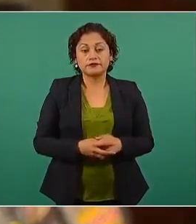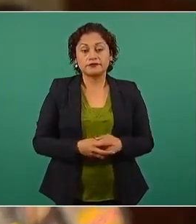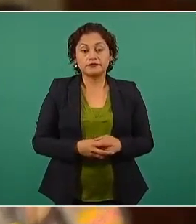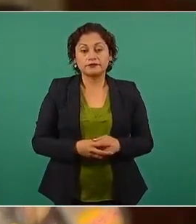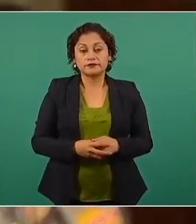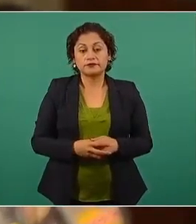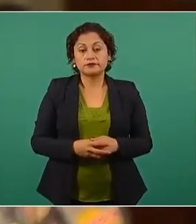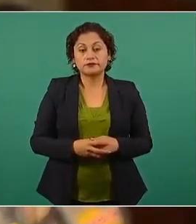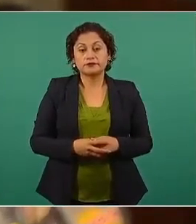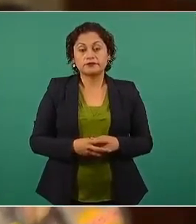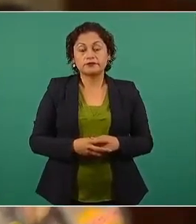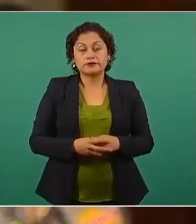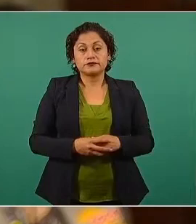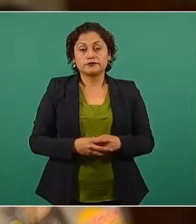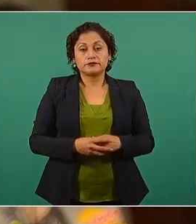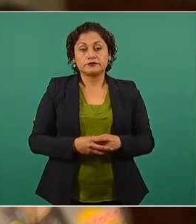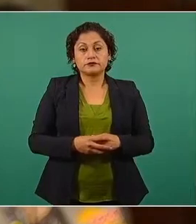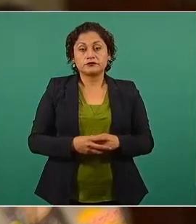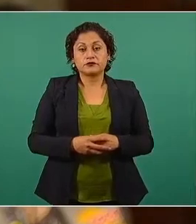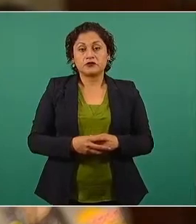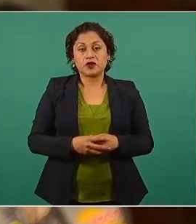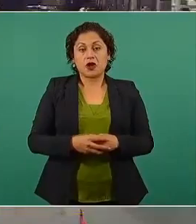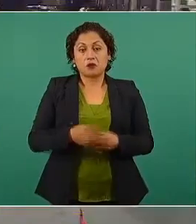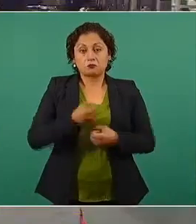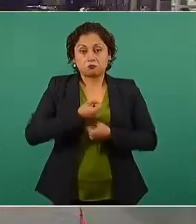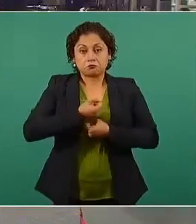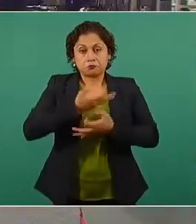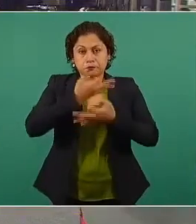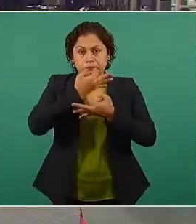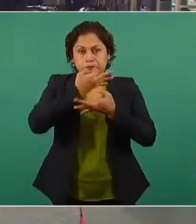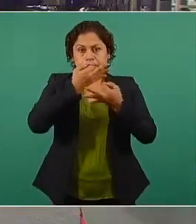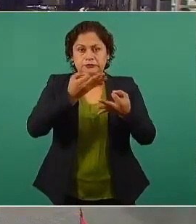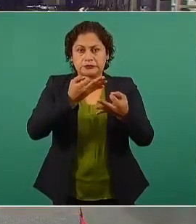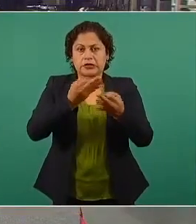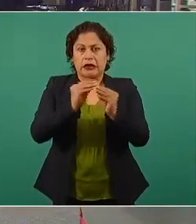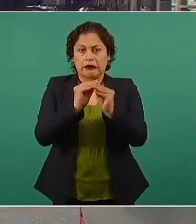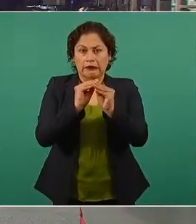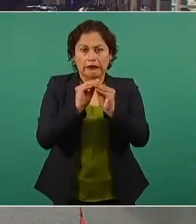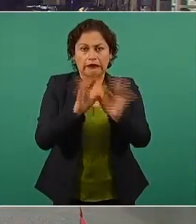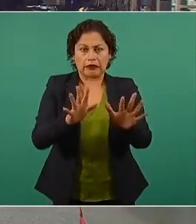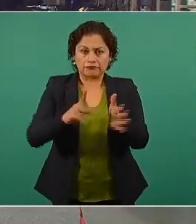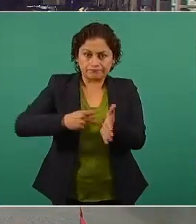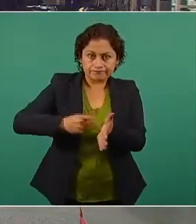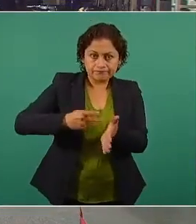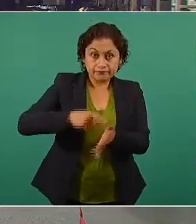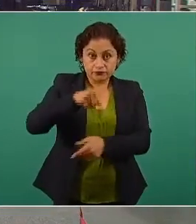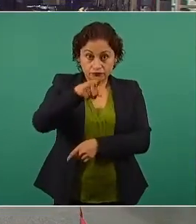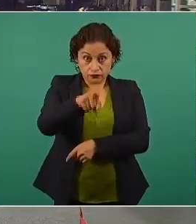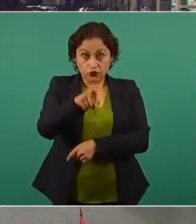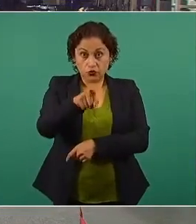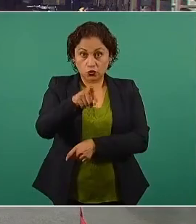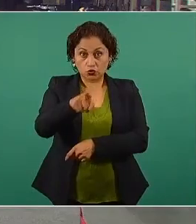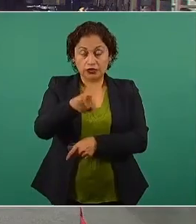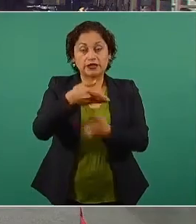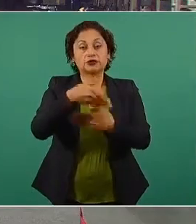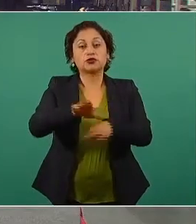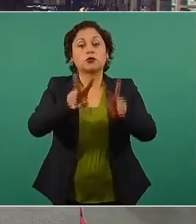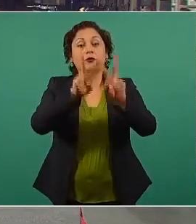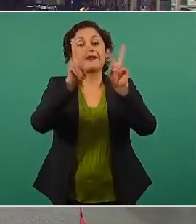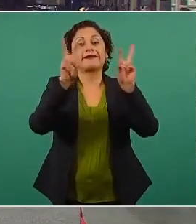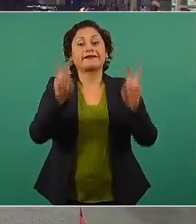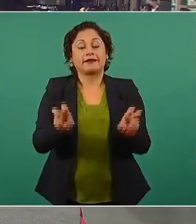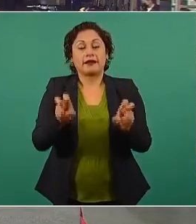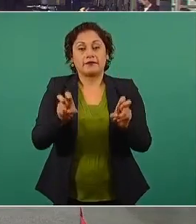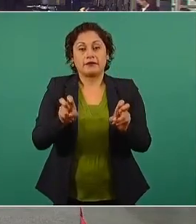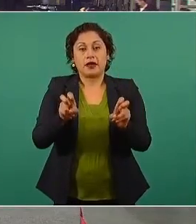como un posicionamiento más claro y más constante de usted hacia el tema de los desaparecidos, como lo hubo